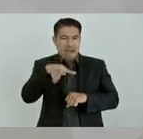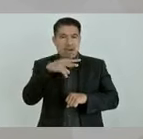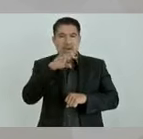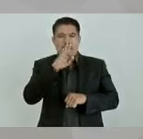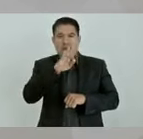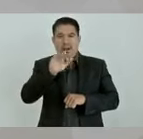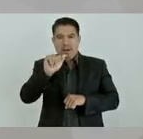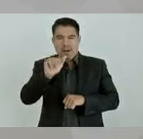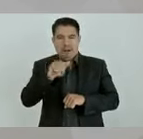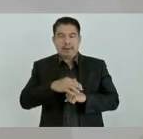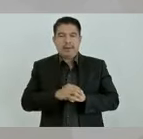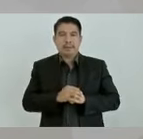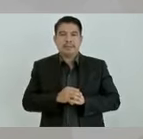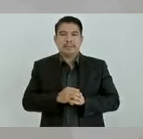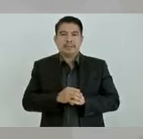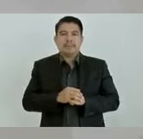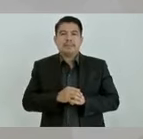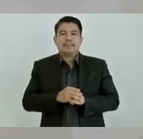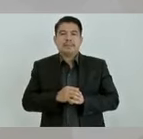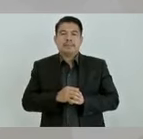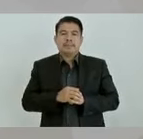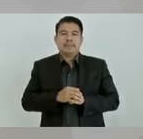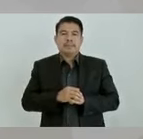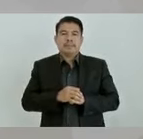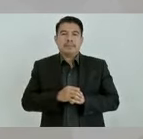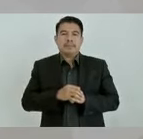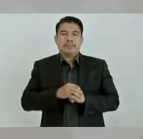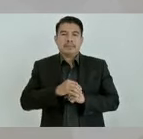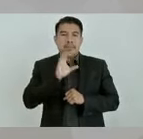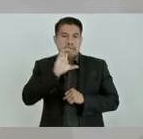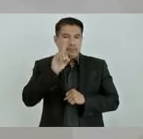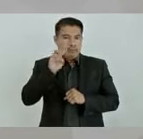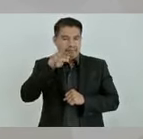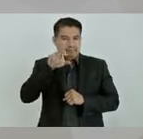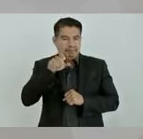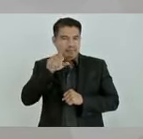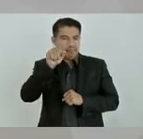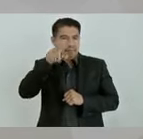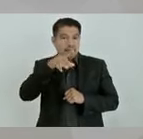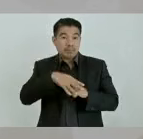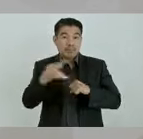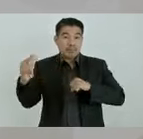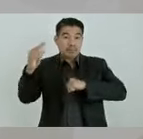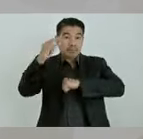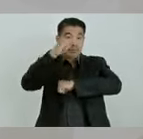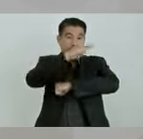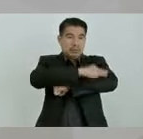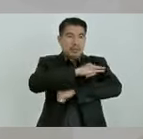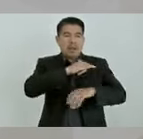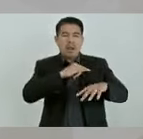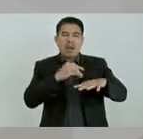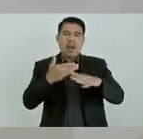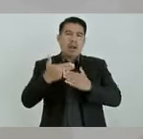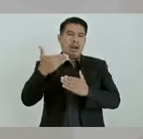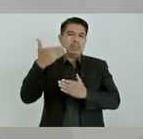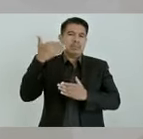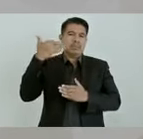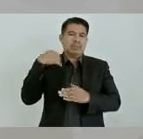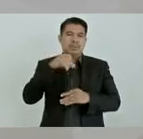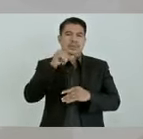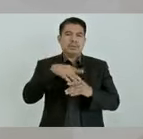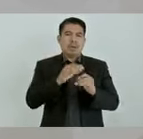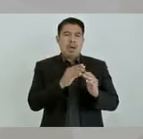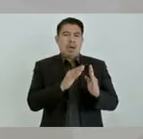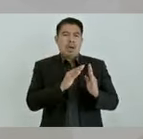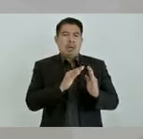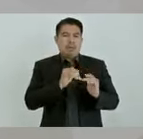construyendo en la Ciudad de México, en lo que era antes la base